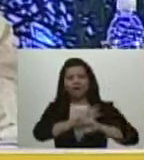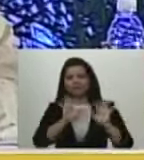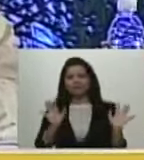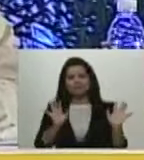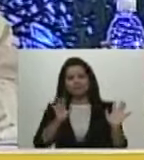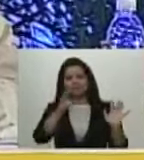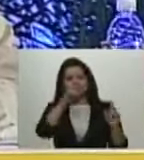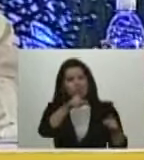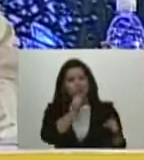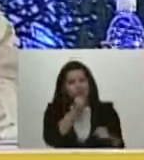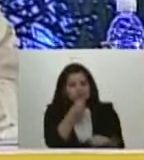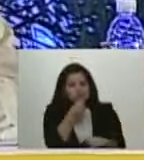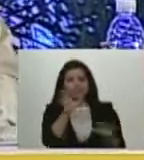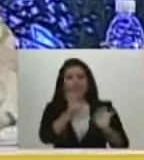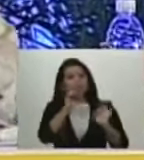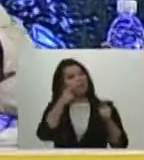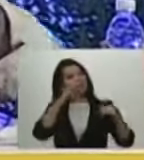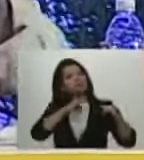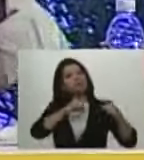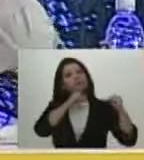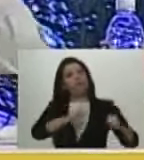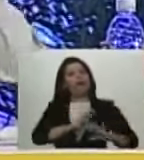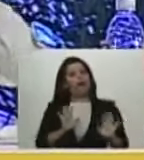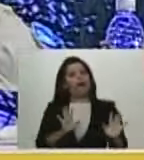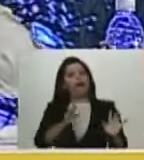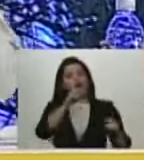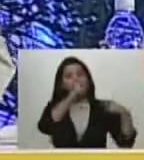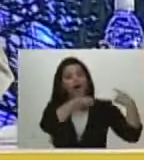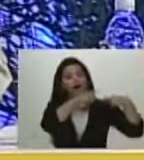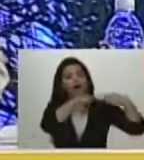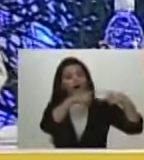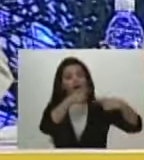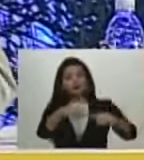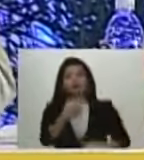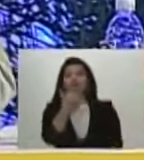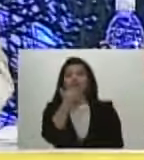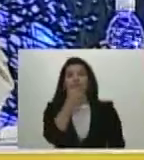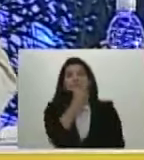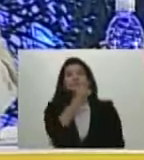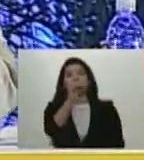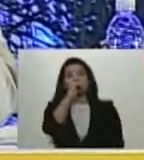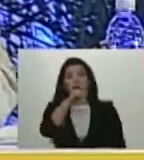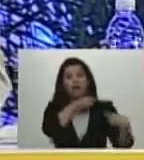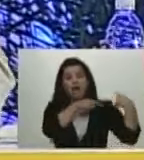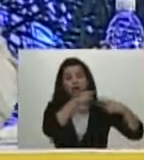Tantos años de lucha ya. Va acumulándose 2 décadas, por lo menos continuas,